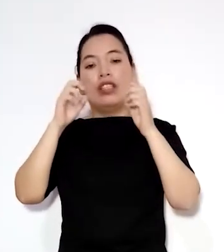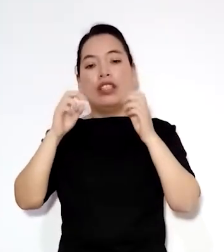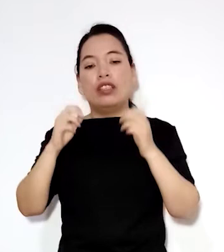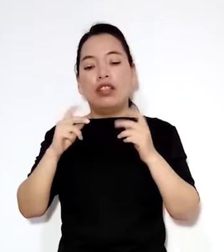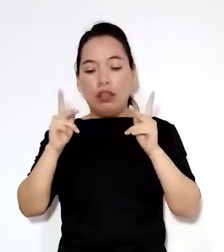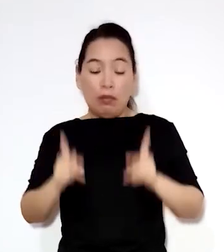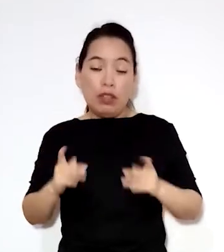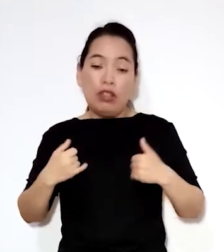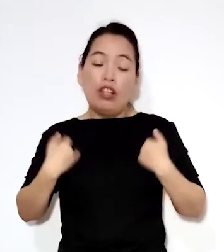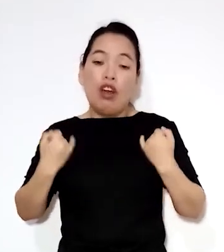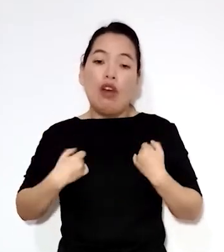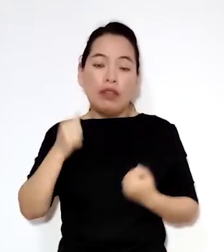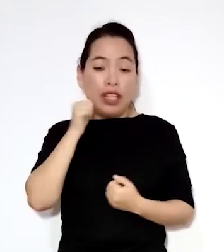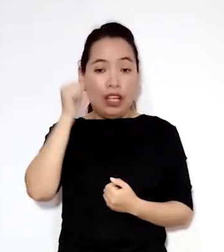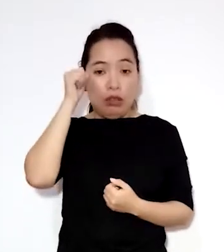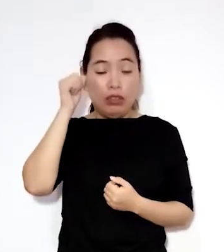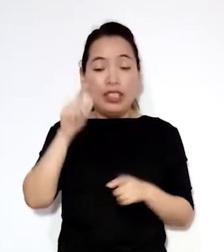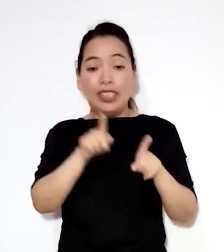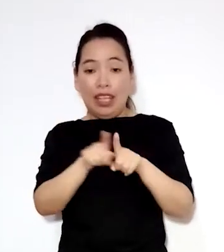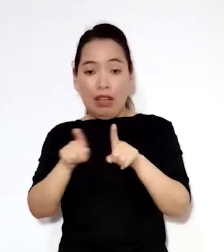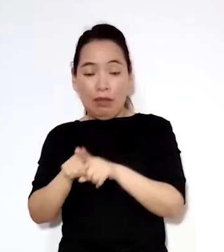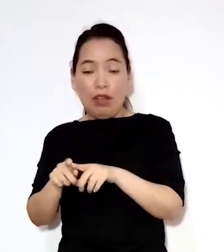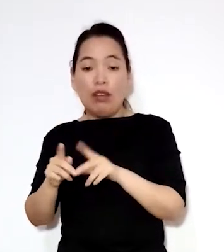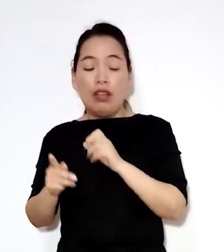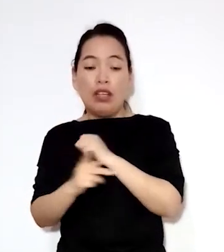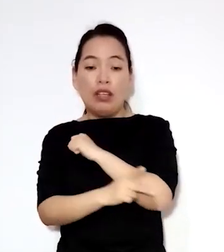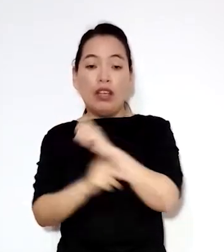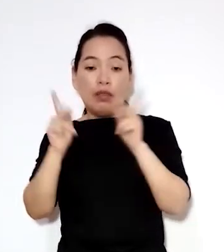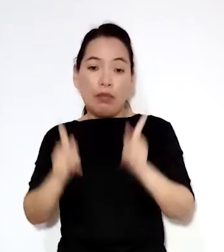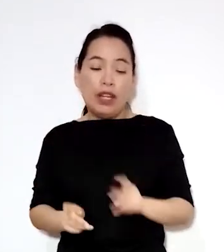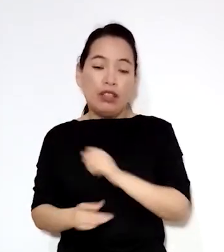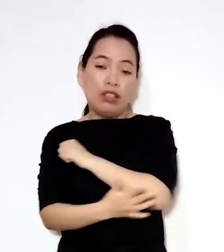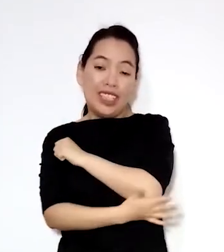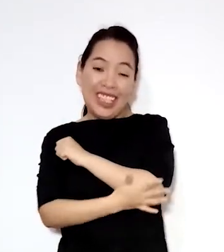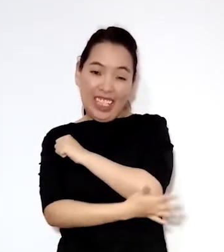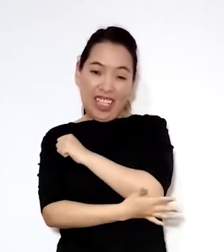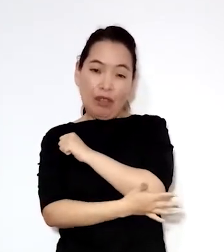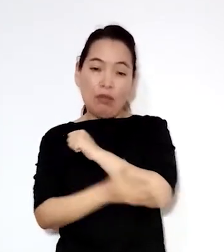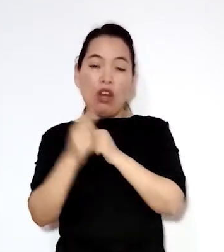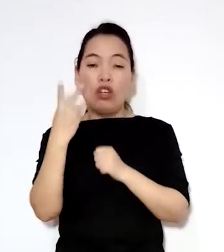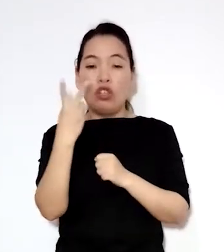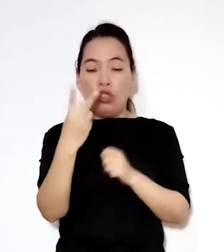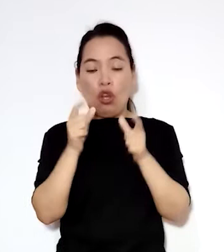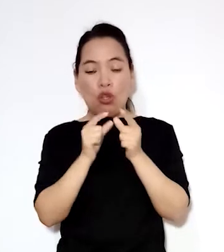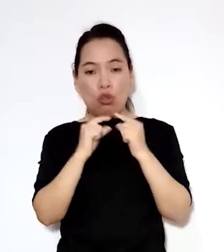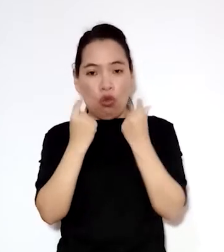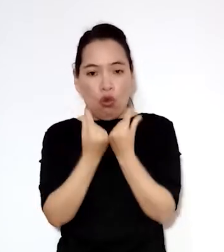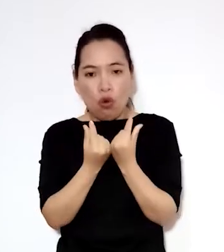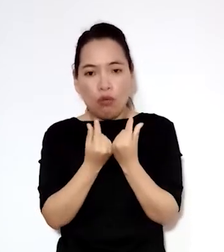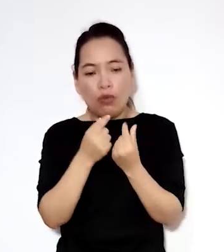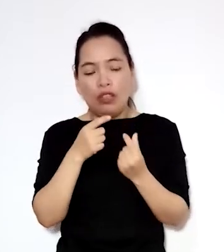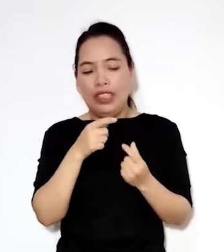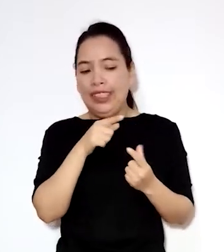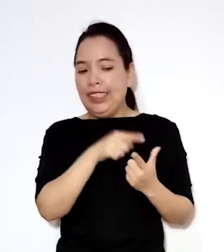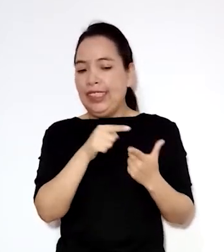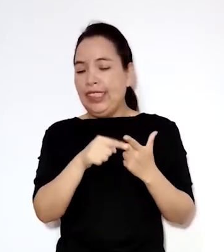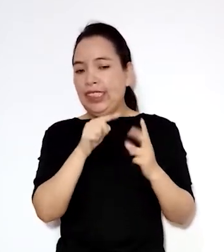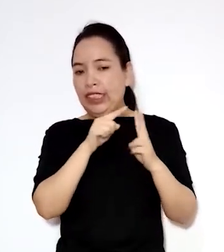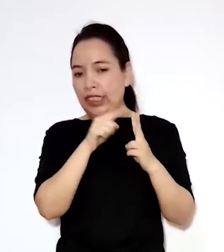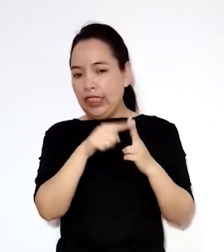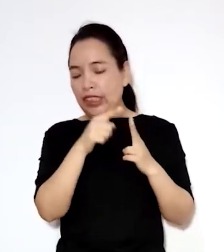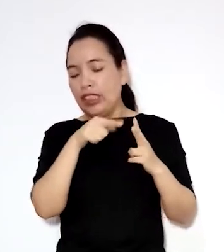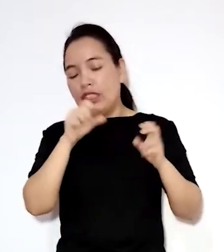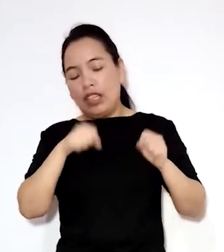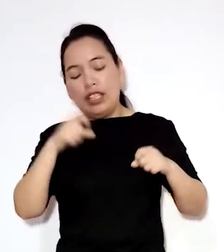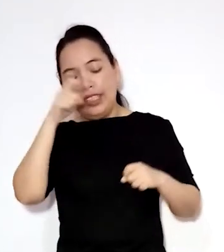las poblaciones rurales son dos grupos que sentimos, observamos desde nuestra consulta,